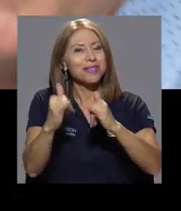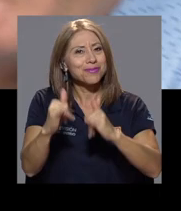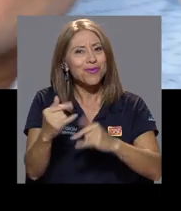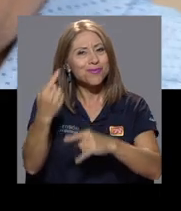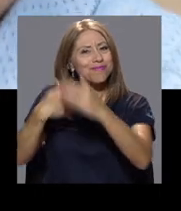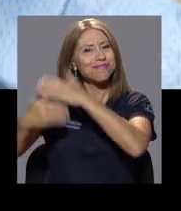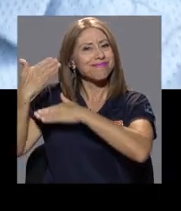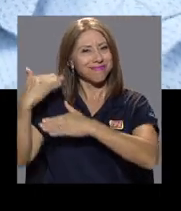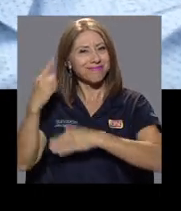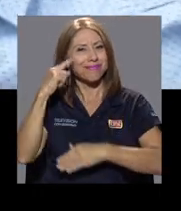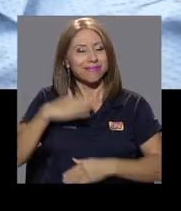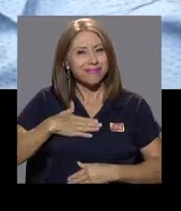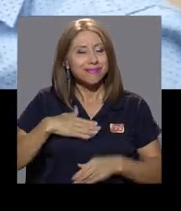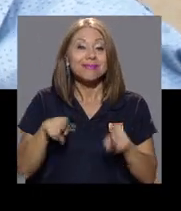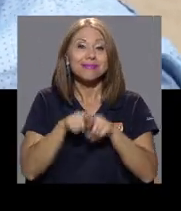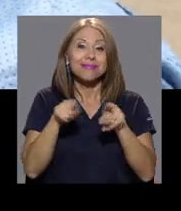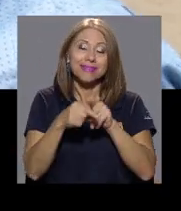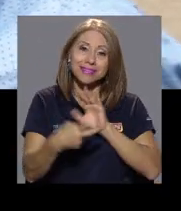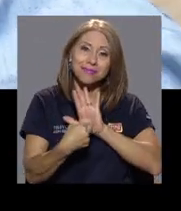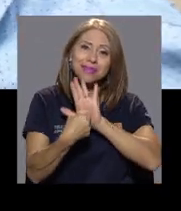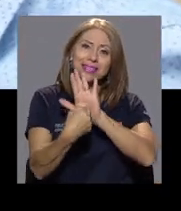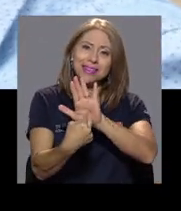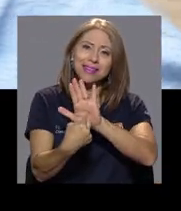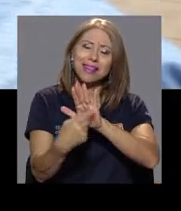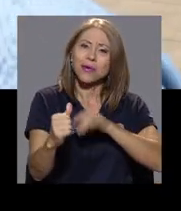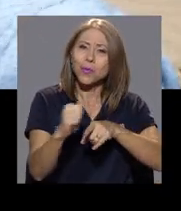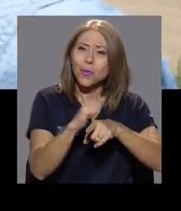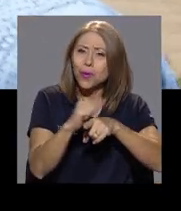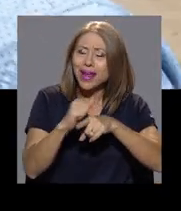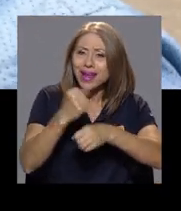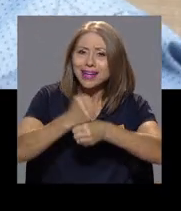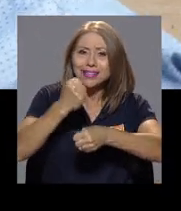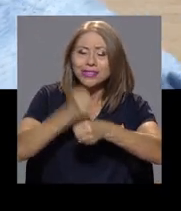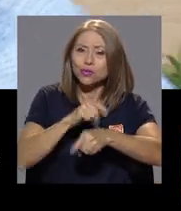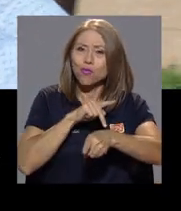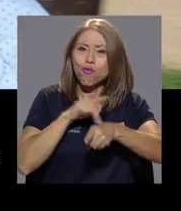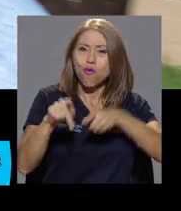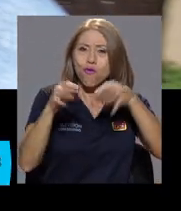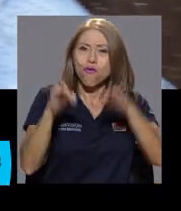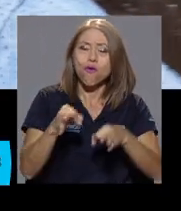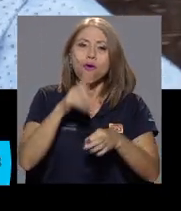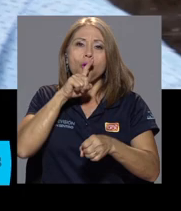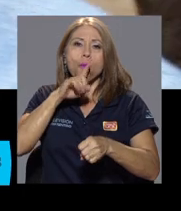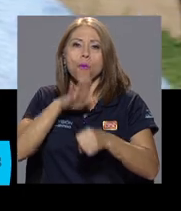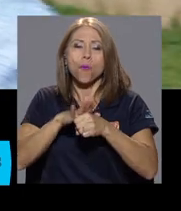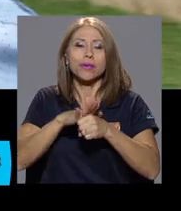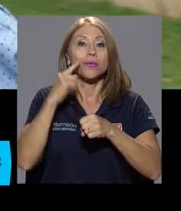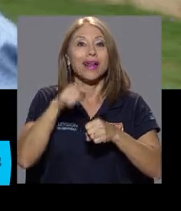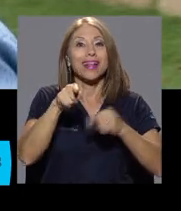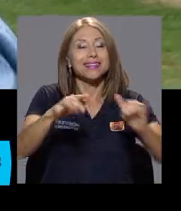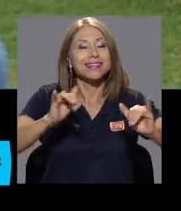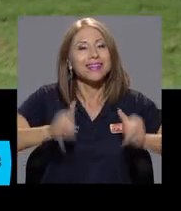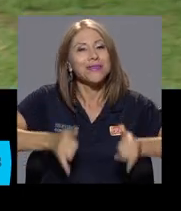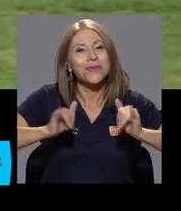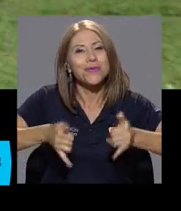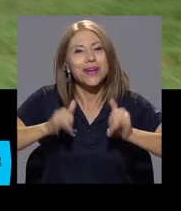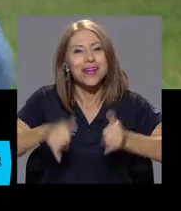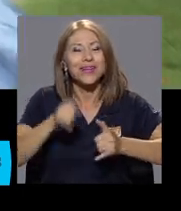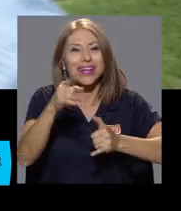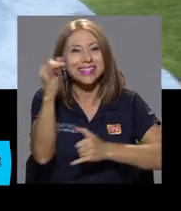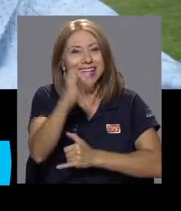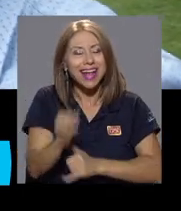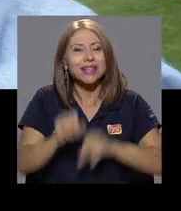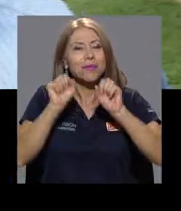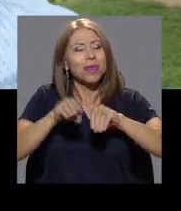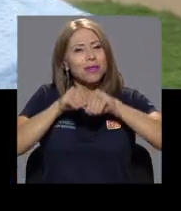mí, pero representa también un ejercicio de profesionalismo y compromiso por llevar ese juego, ese arte